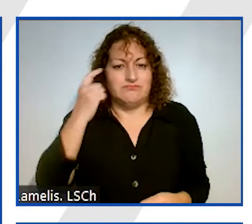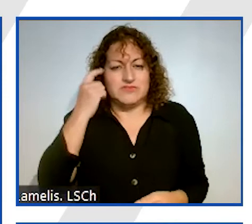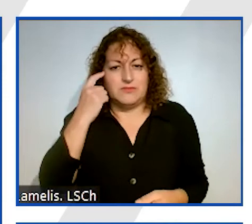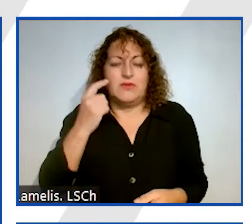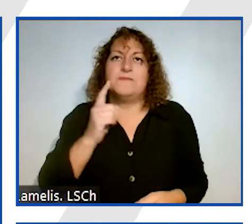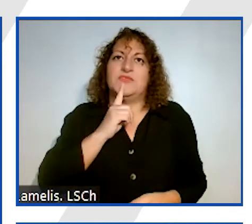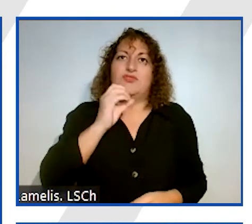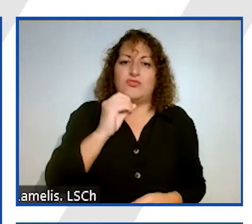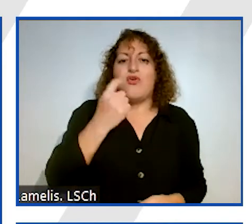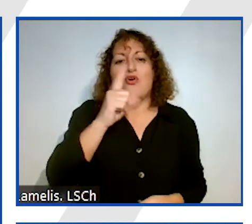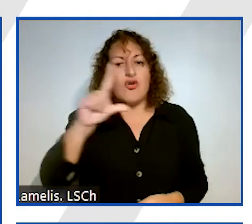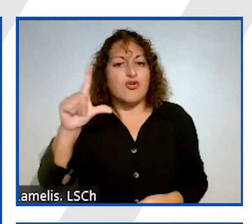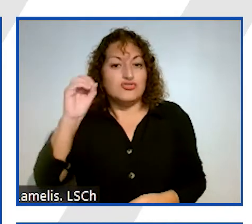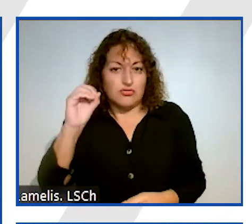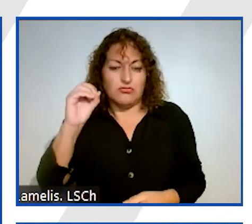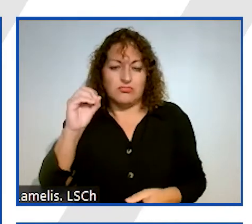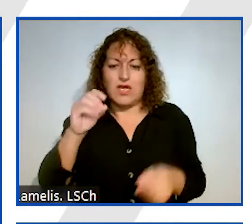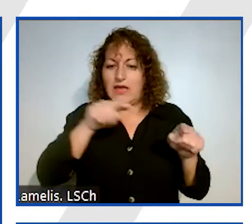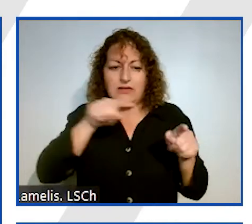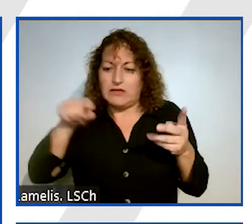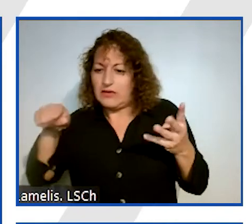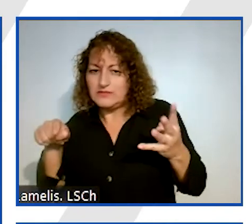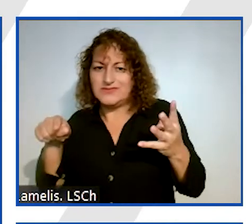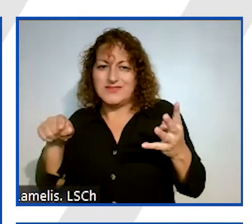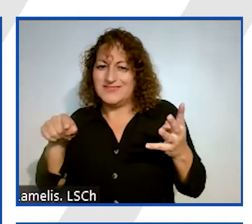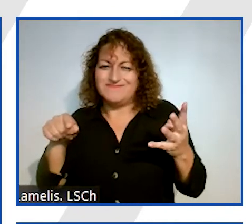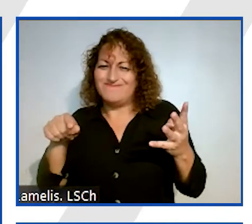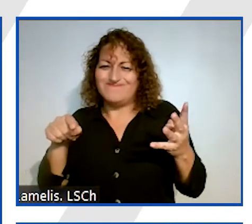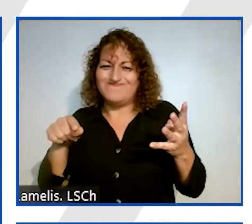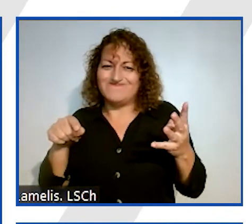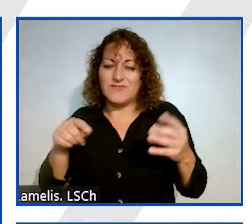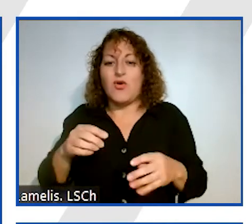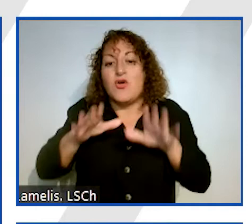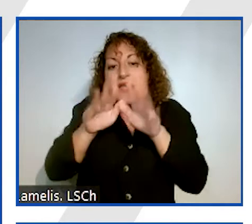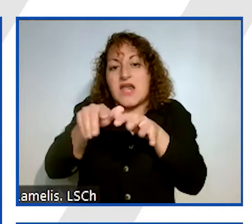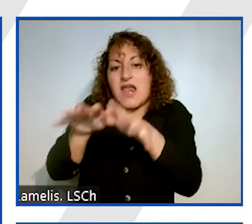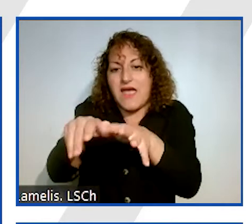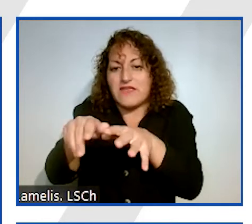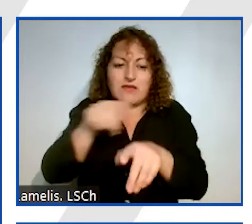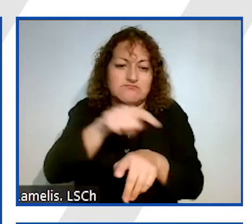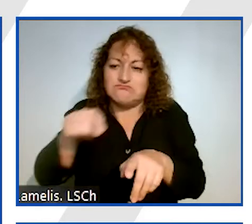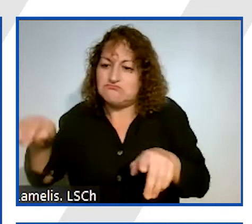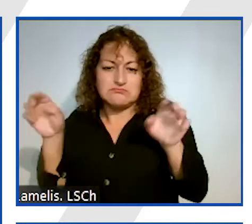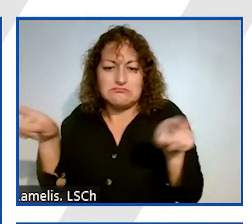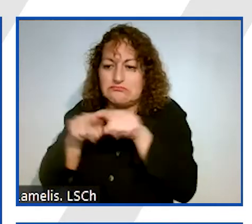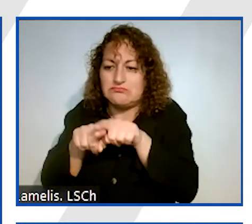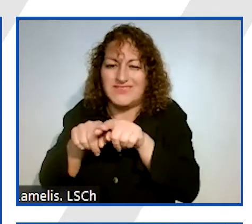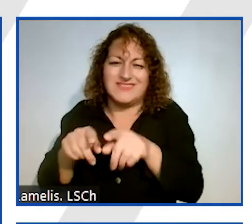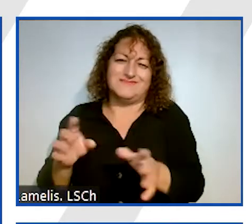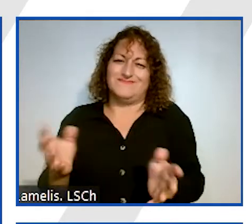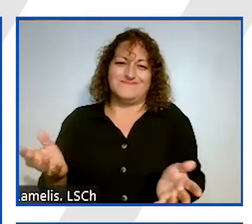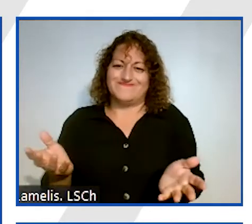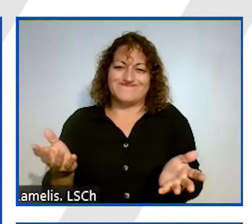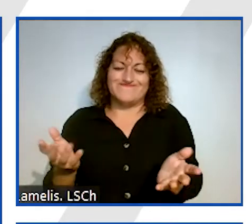toyo, todos estos son toyos. Este es una raya, todas son rayas. Y eso